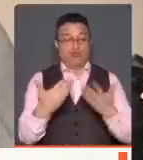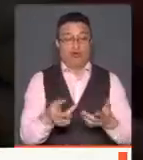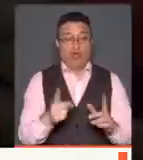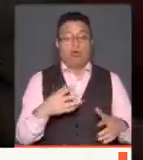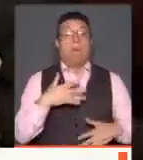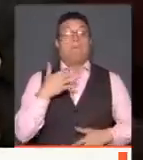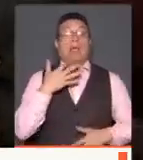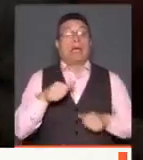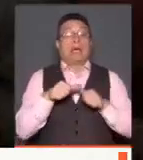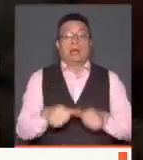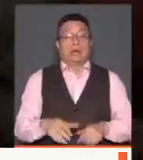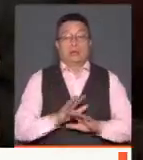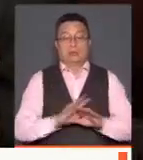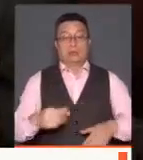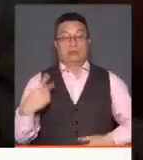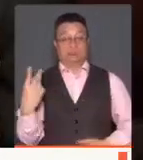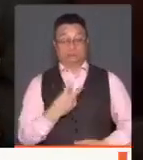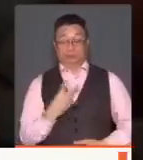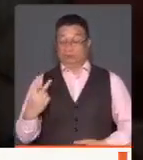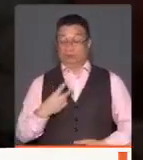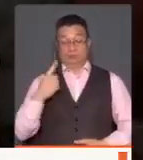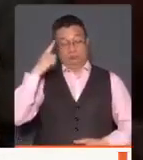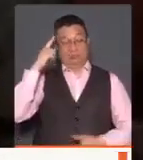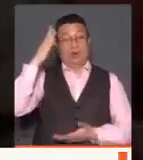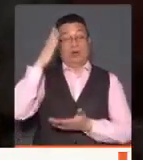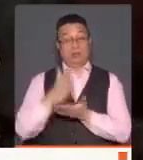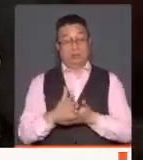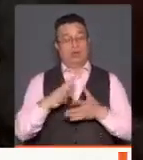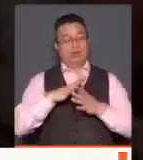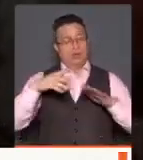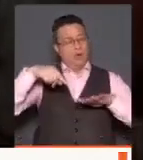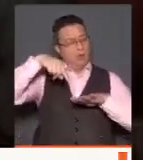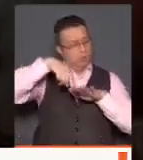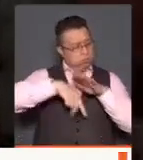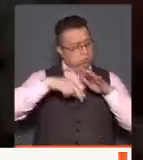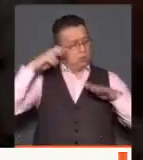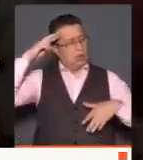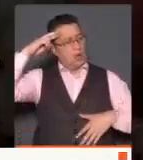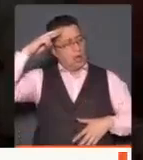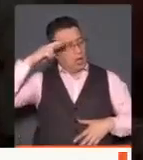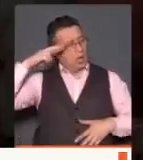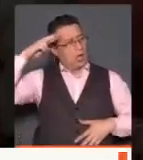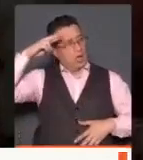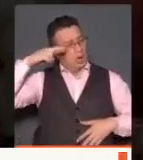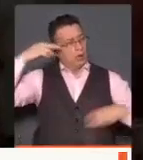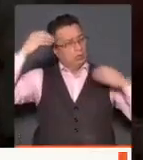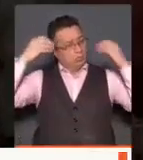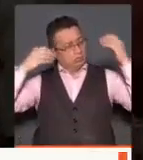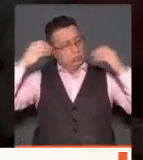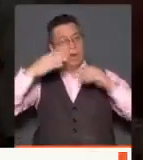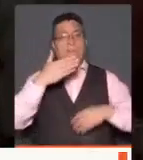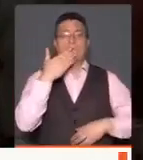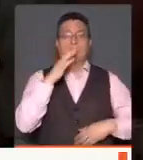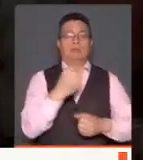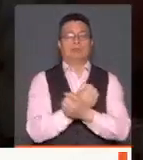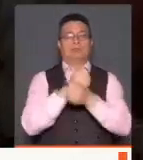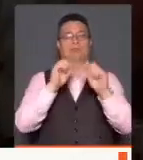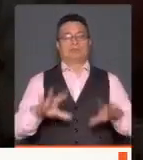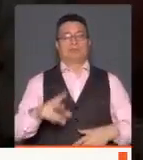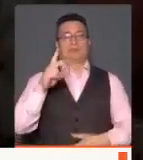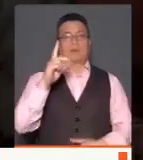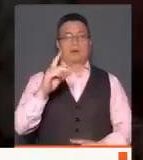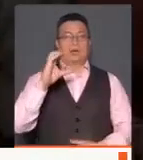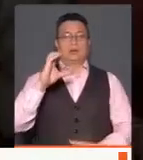seguir aquí. Hemos decidido, después de una profunda reflexión, renunciar al Partido Demócrata